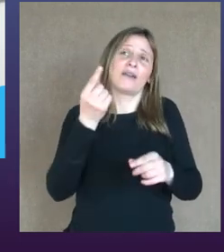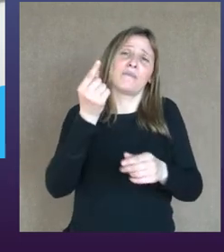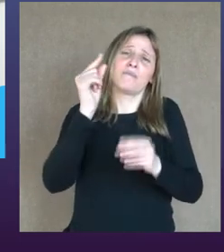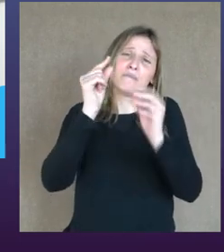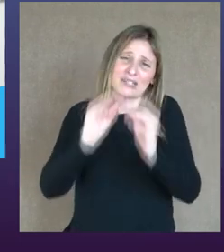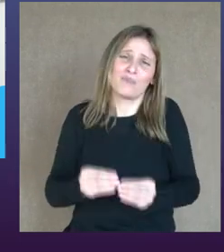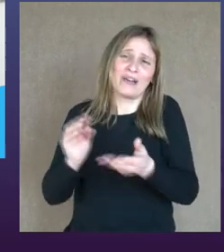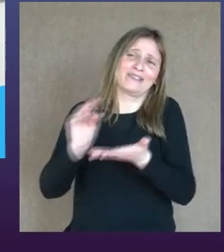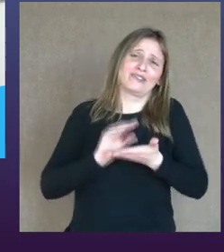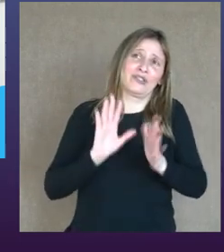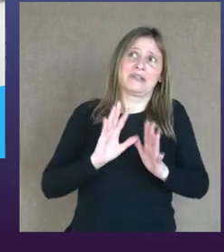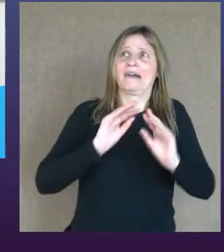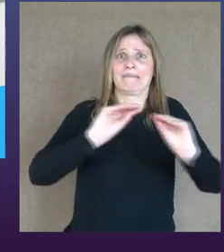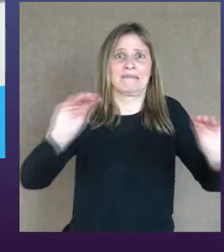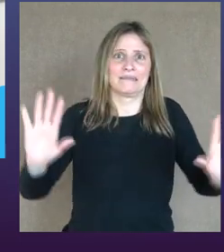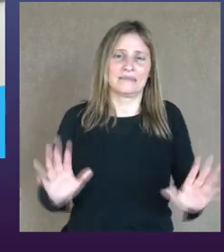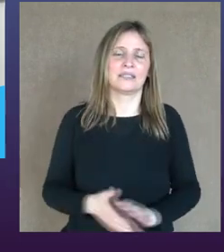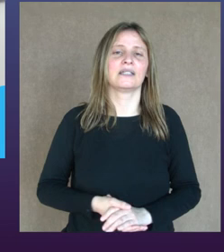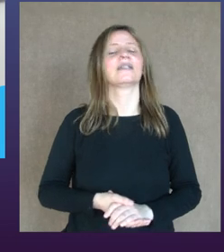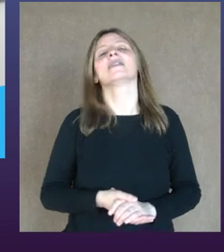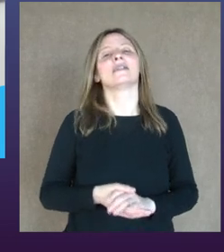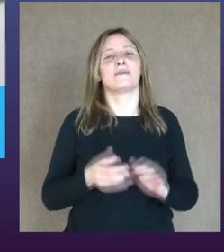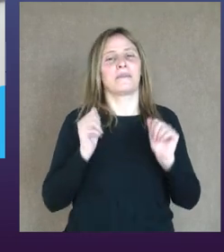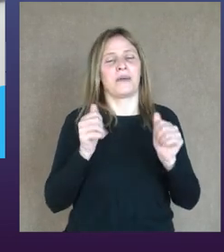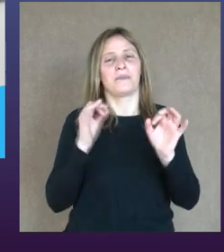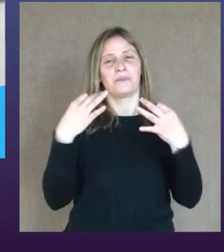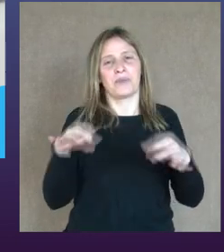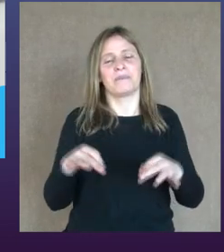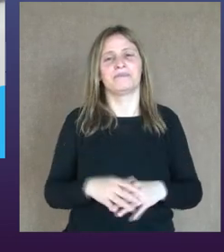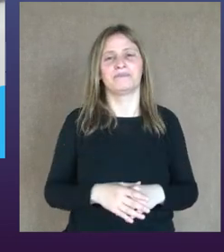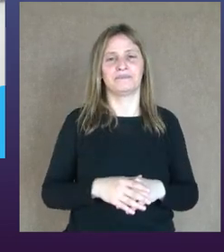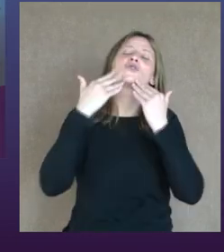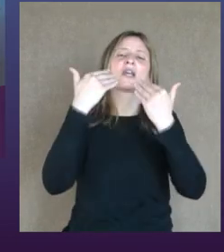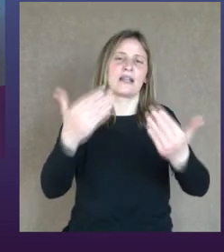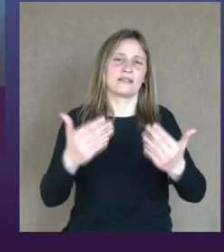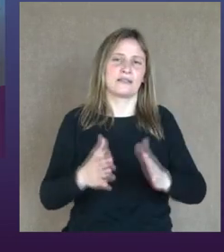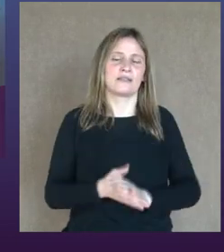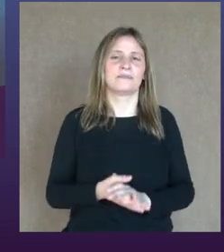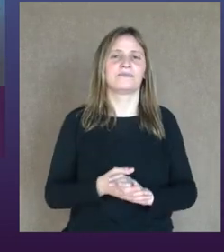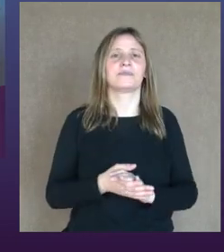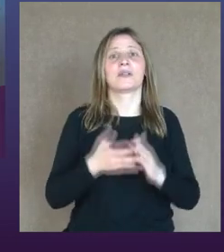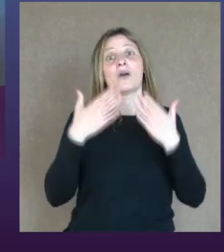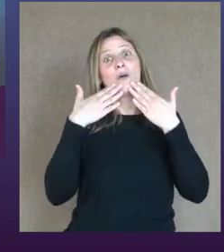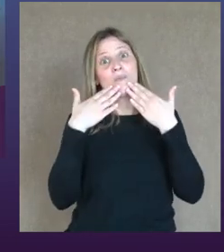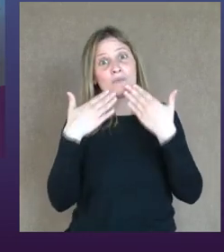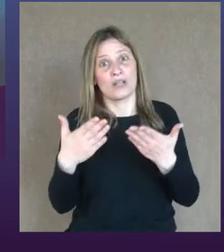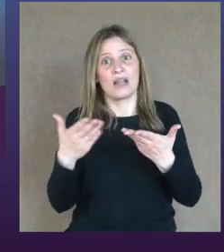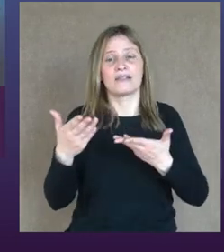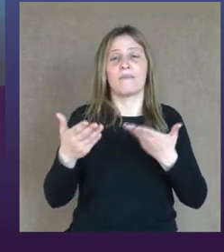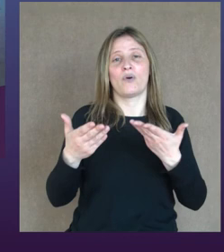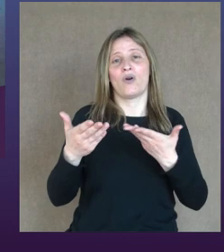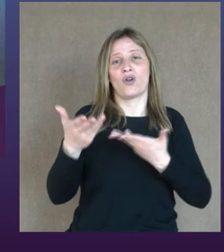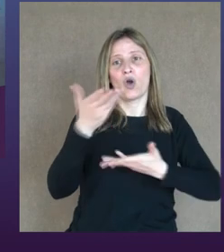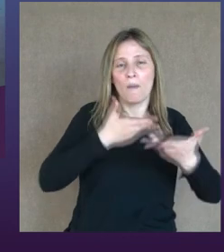la ópera, ese es mi mensaje, que se haga ópera. Bien, que bien. Los den presupuesto. Bueno, muchísimas gracias, muchas